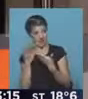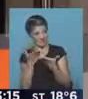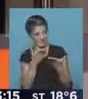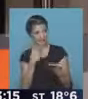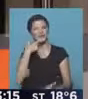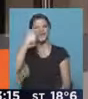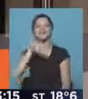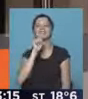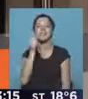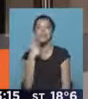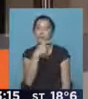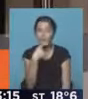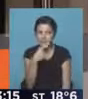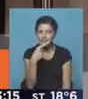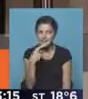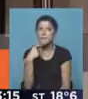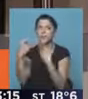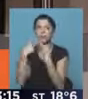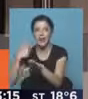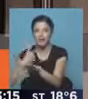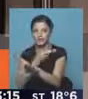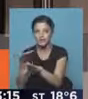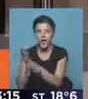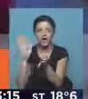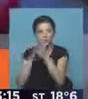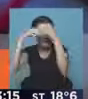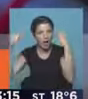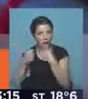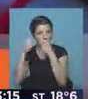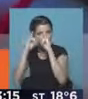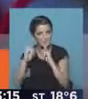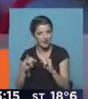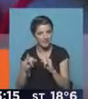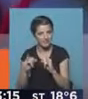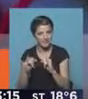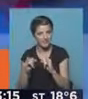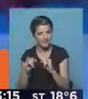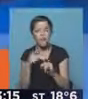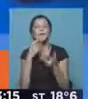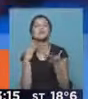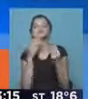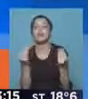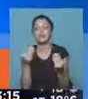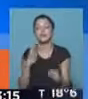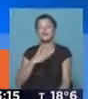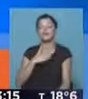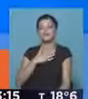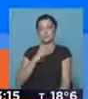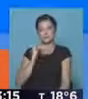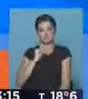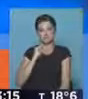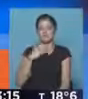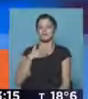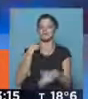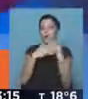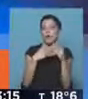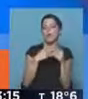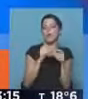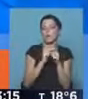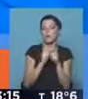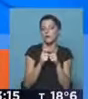hubieras recomendado llamar a un plebiscito para refrendar el acuerdo de paz? Yo soy un poquito conservador para jugar. Si juego al póker,